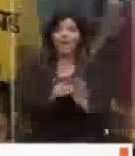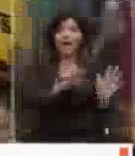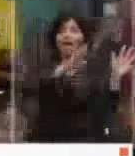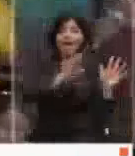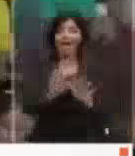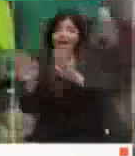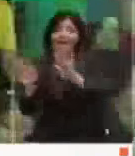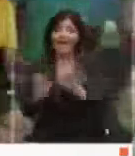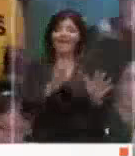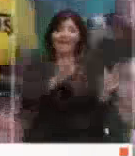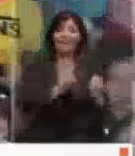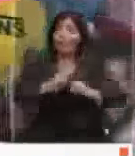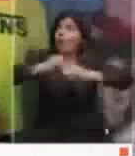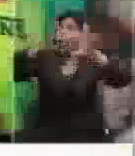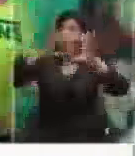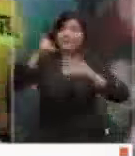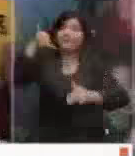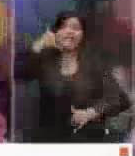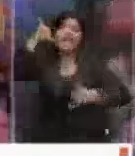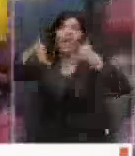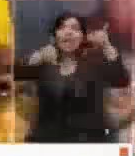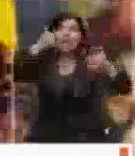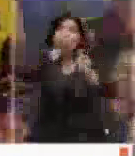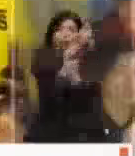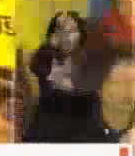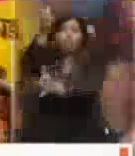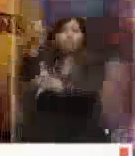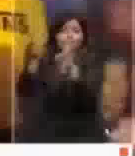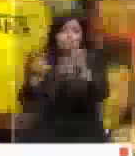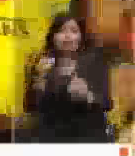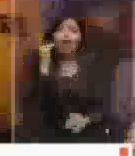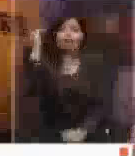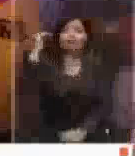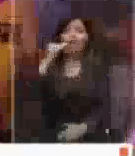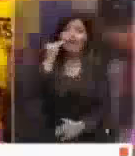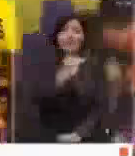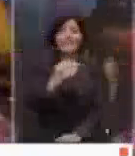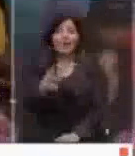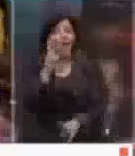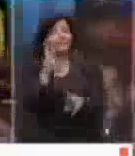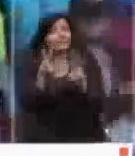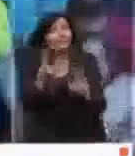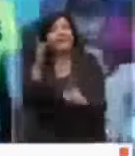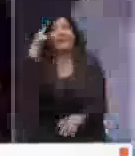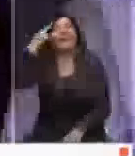el otro luces de celulares encendidas grandes y chicos espectadores